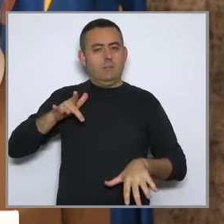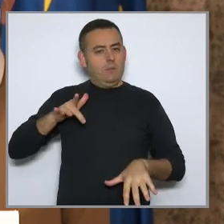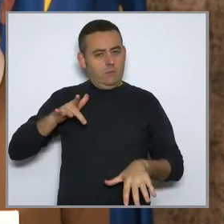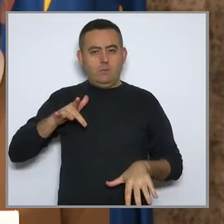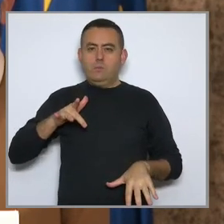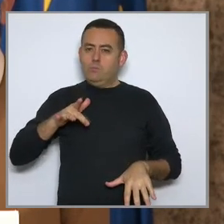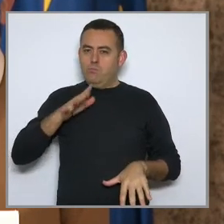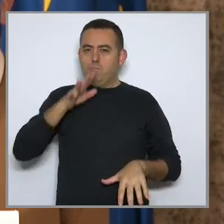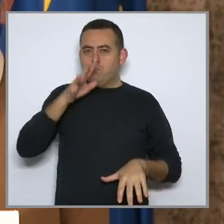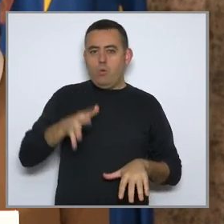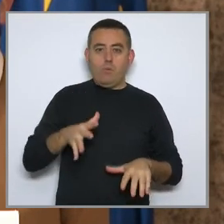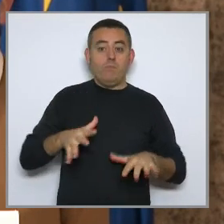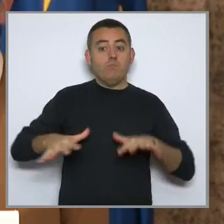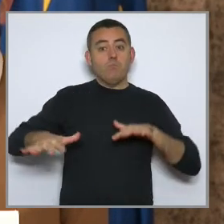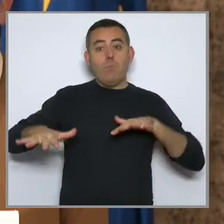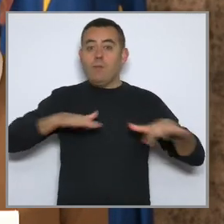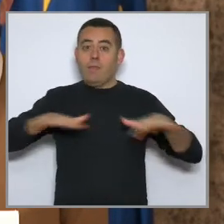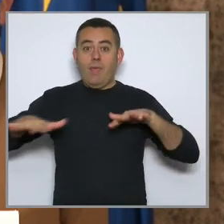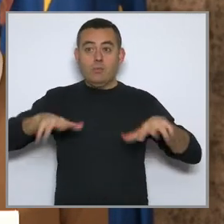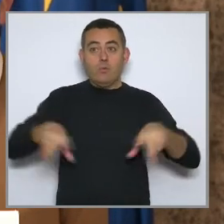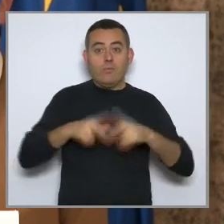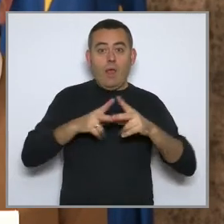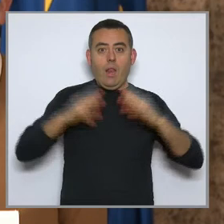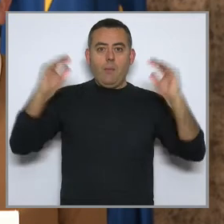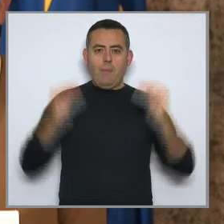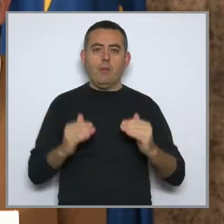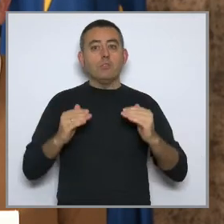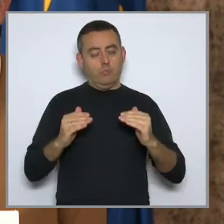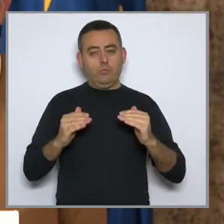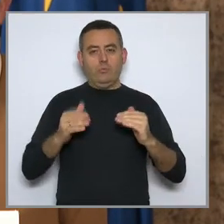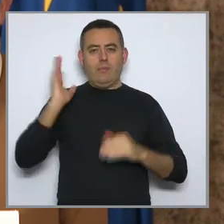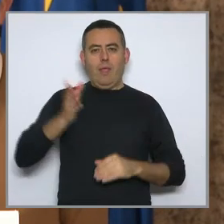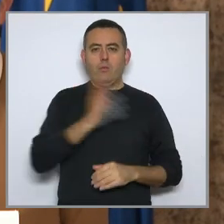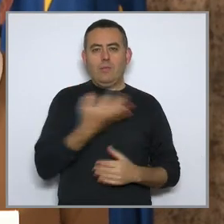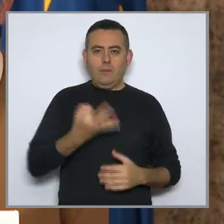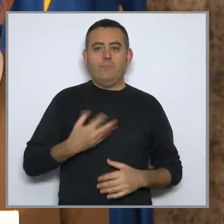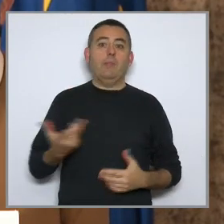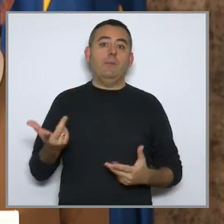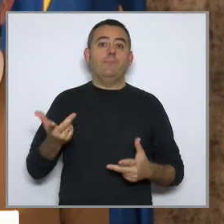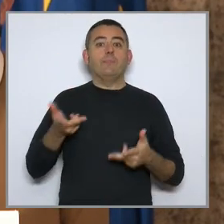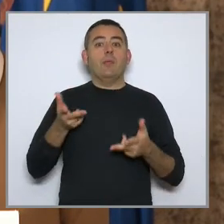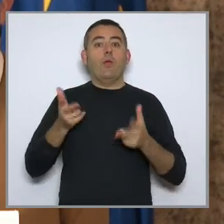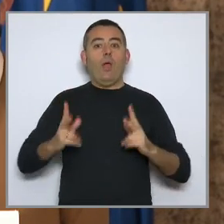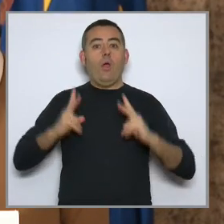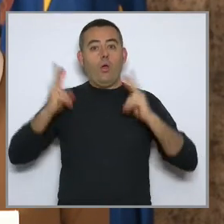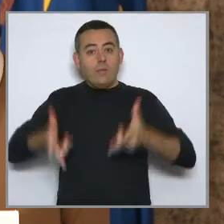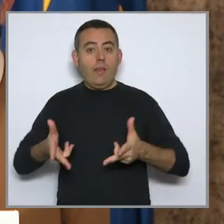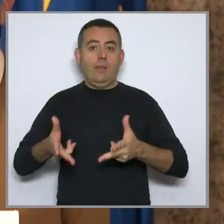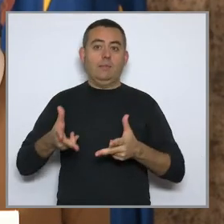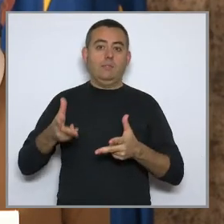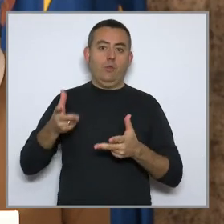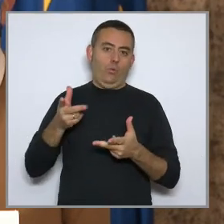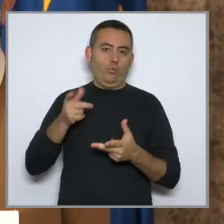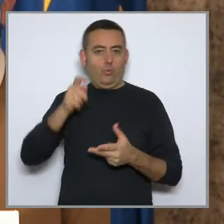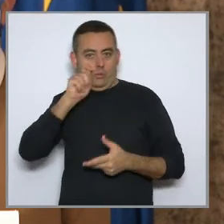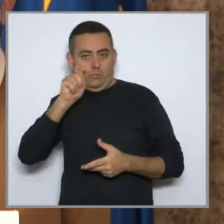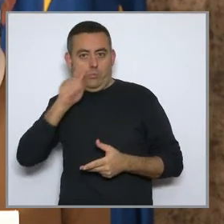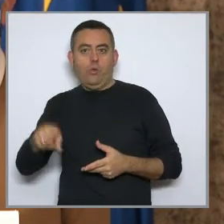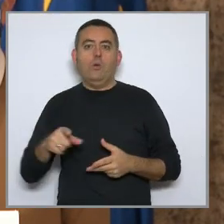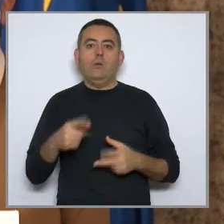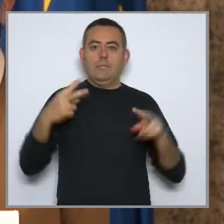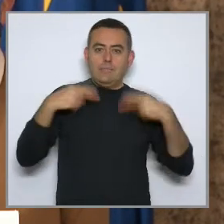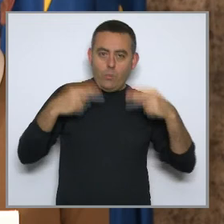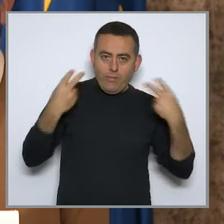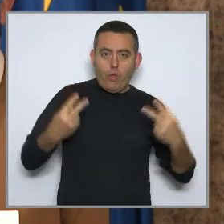la paralización de la movilidad social. Se trata de hostelería y alojamientos turísticos, restauración,